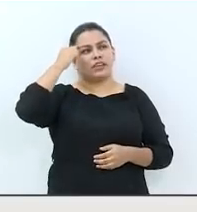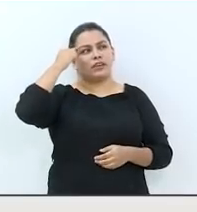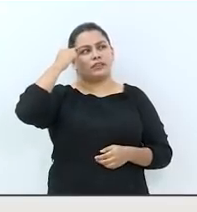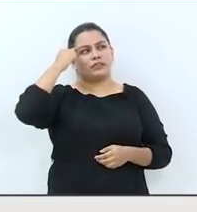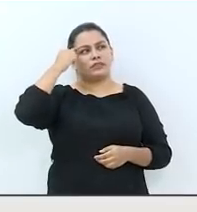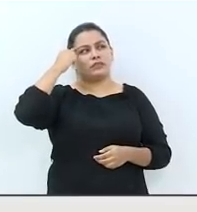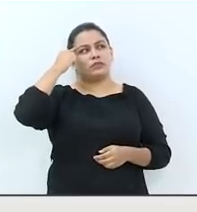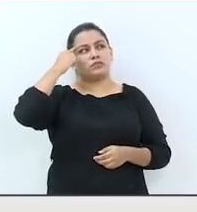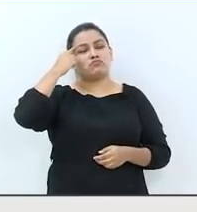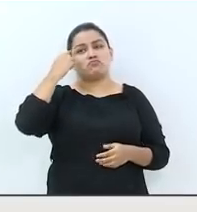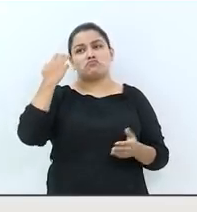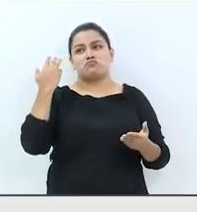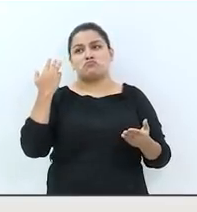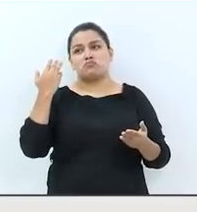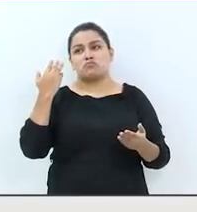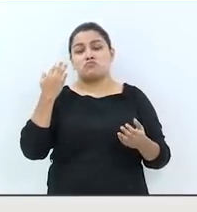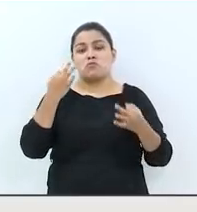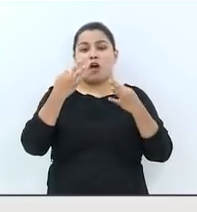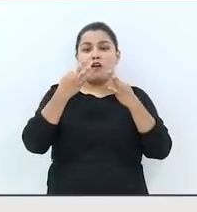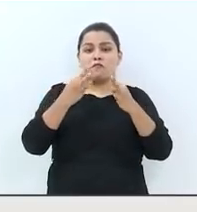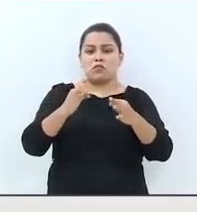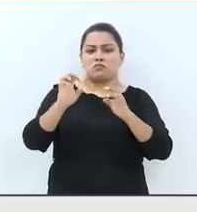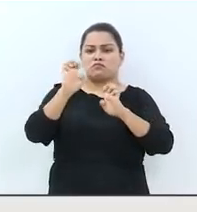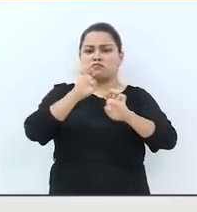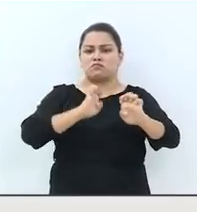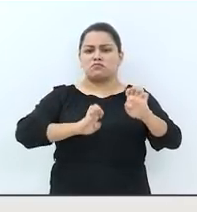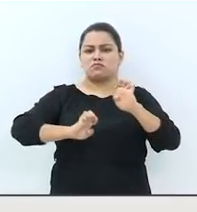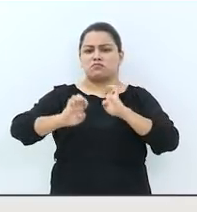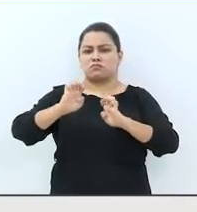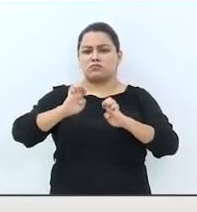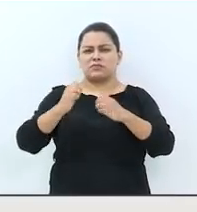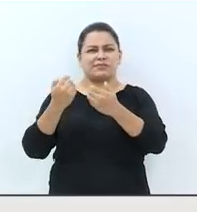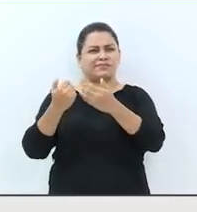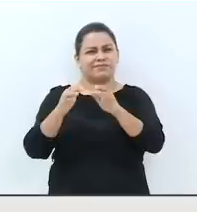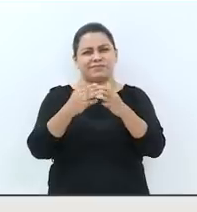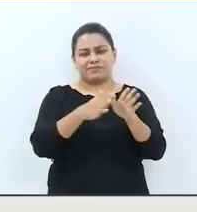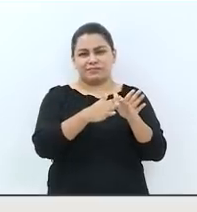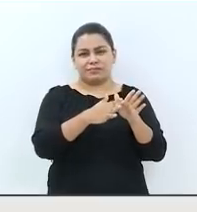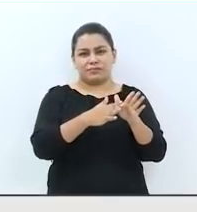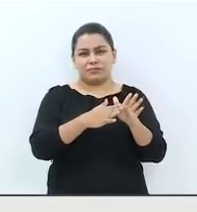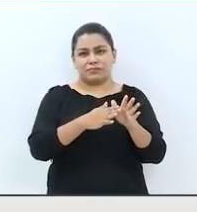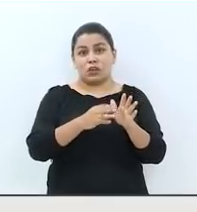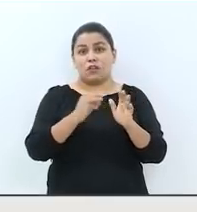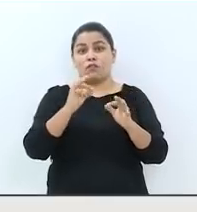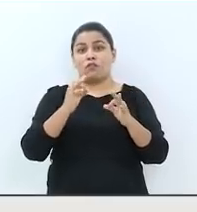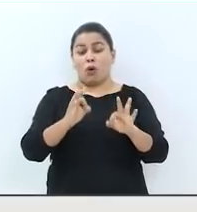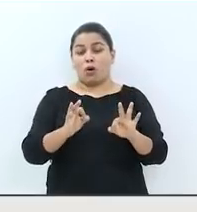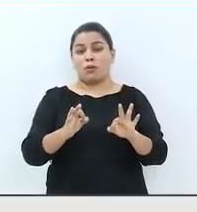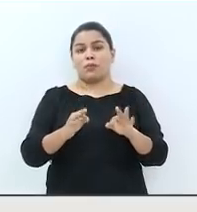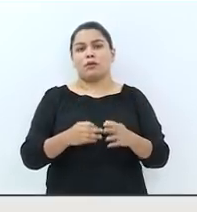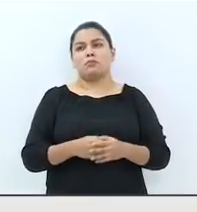digamos, pensar en un formato de evaluación multimodal. Por ejemplo, quienes quieran